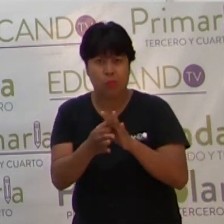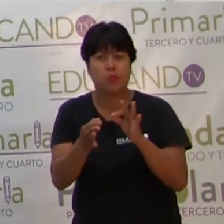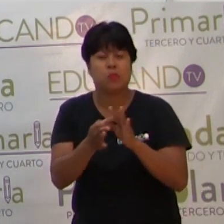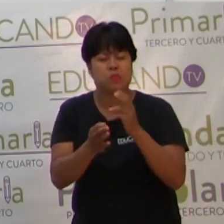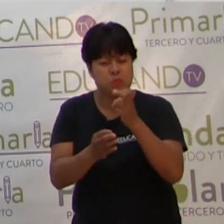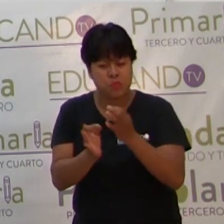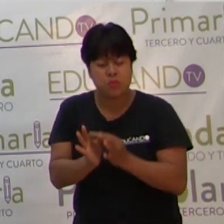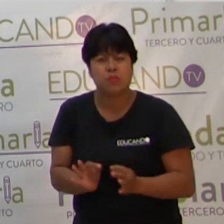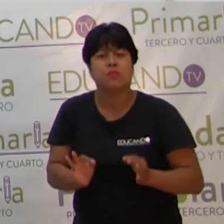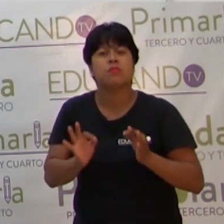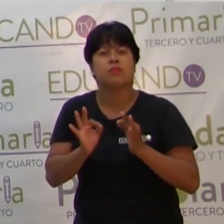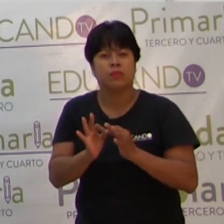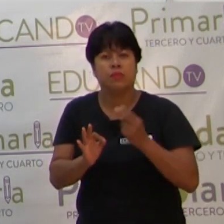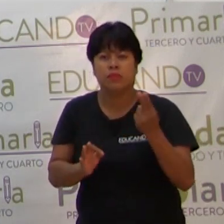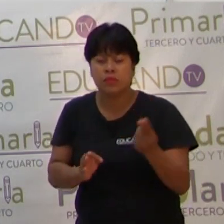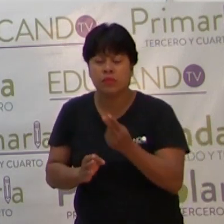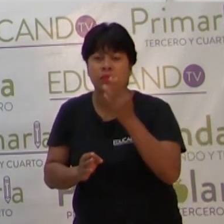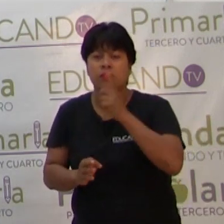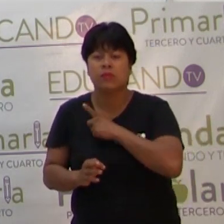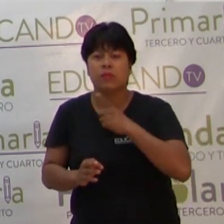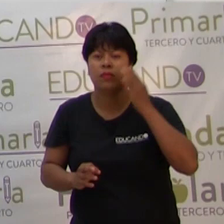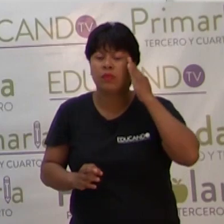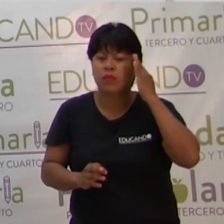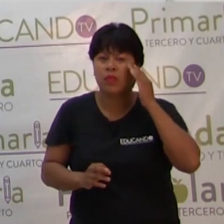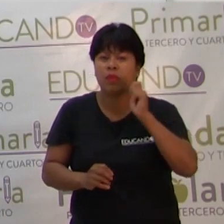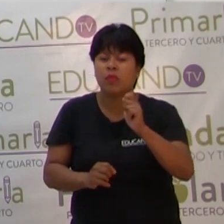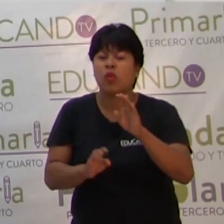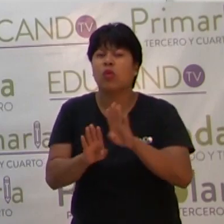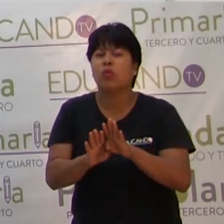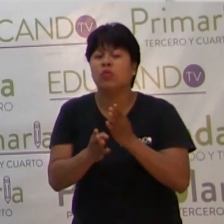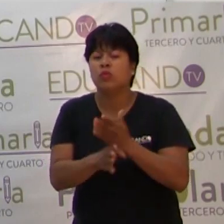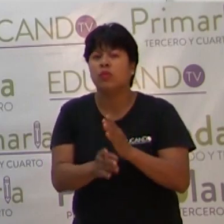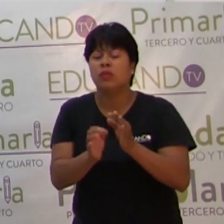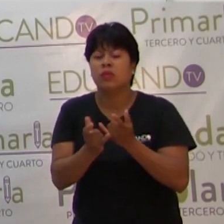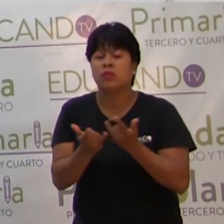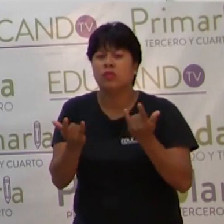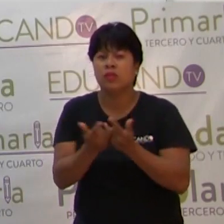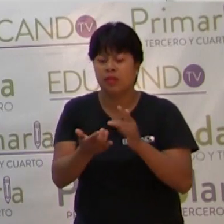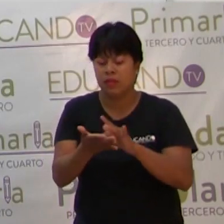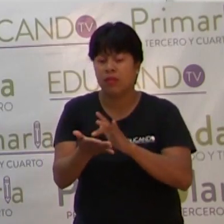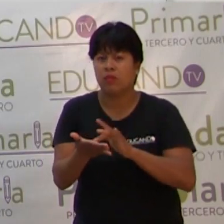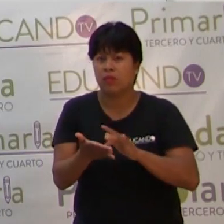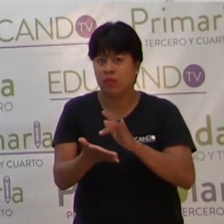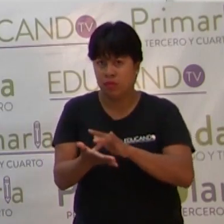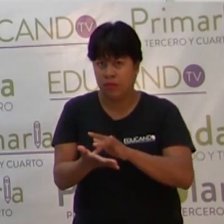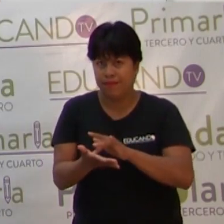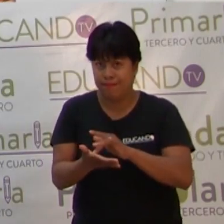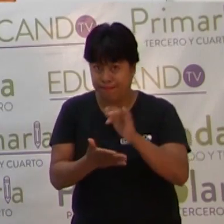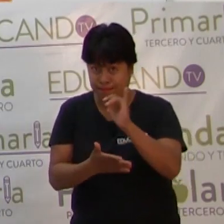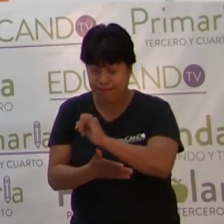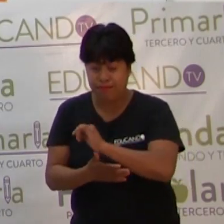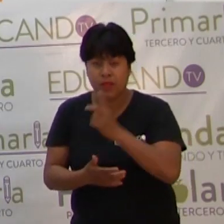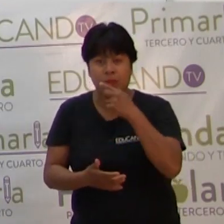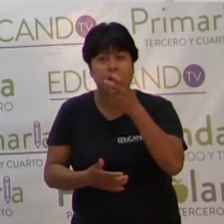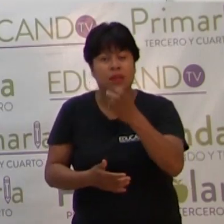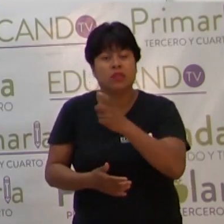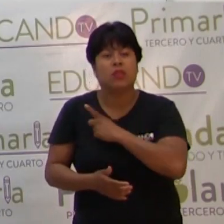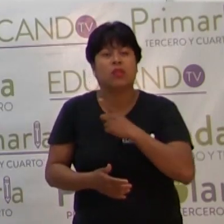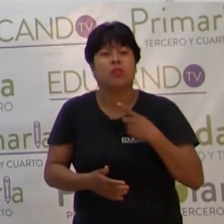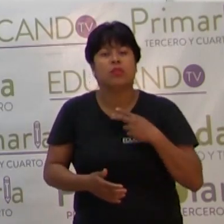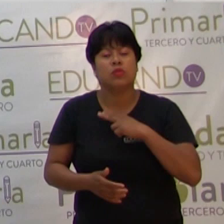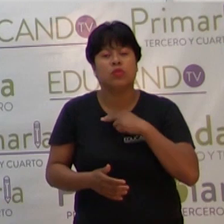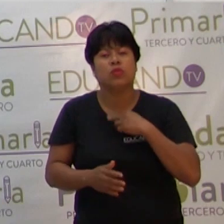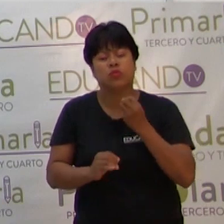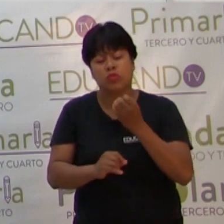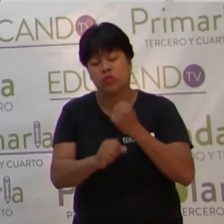muy importante que ustedes conozcan un poquito de la historia de la calculadora. ¿Sale? Para ello nos tenemos que remontar